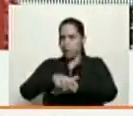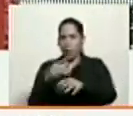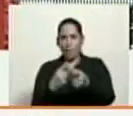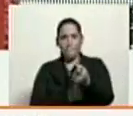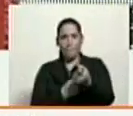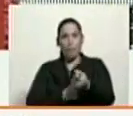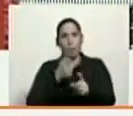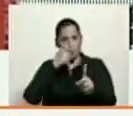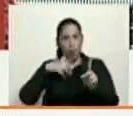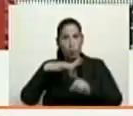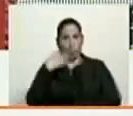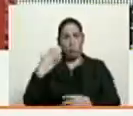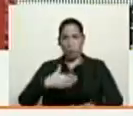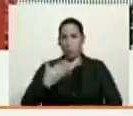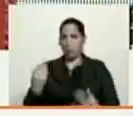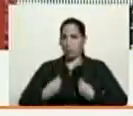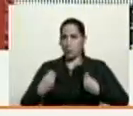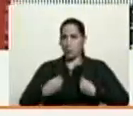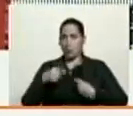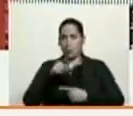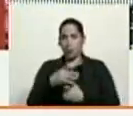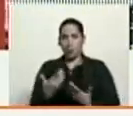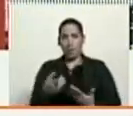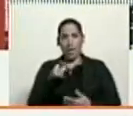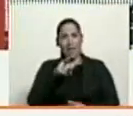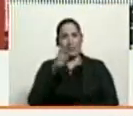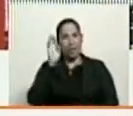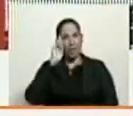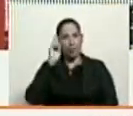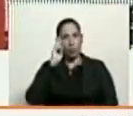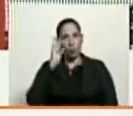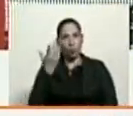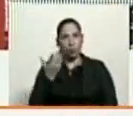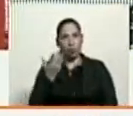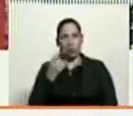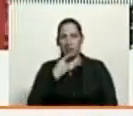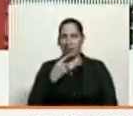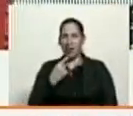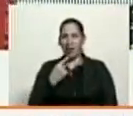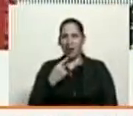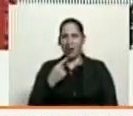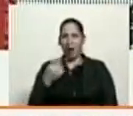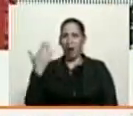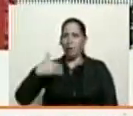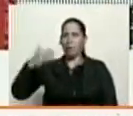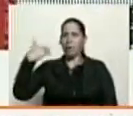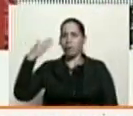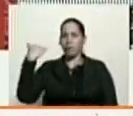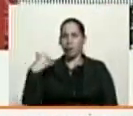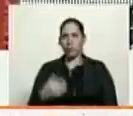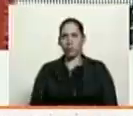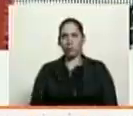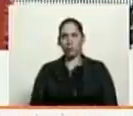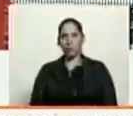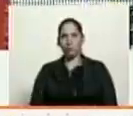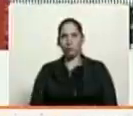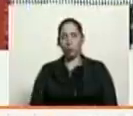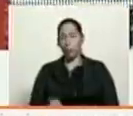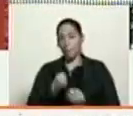pueden vivir así. Pero esa fue una de las razones que ellos pusieron en aquel momento. La